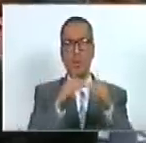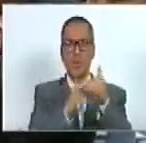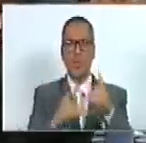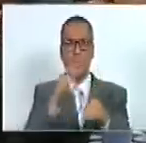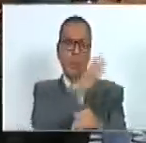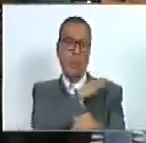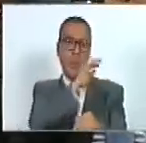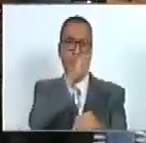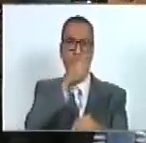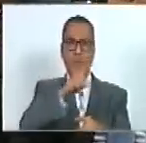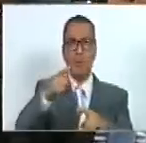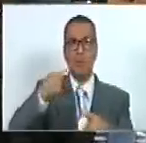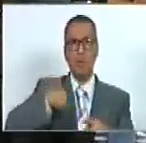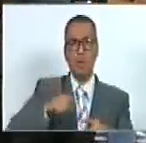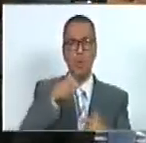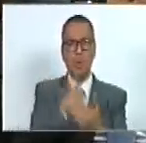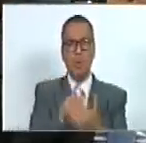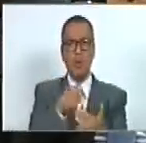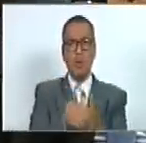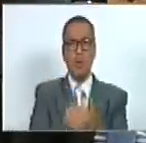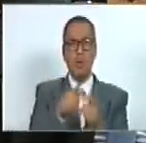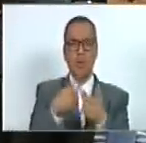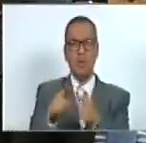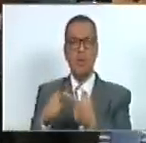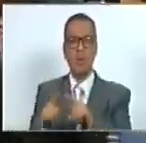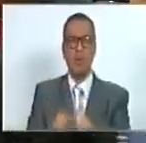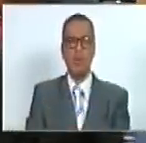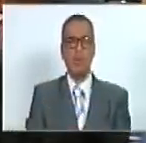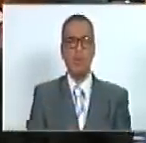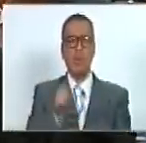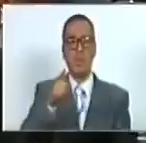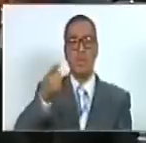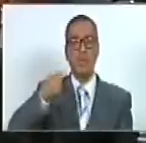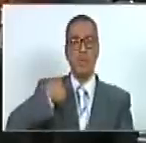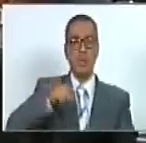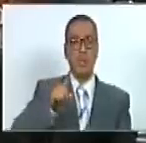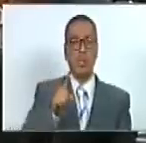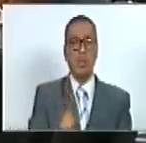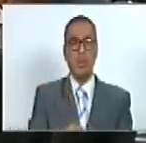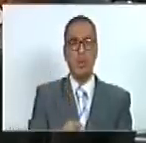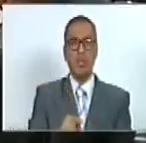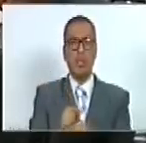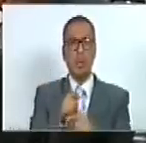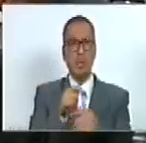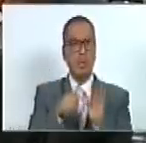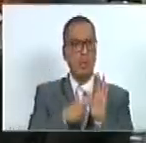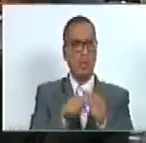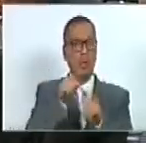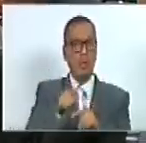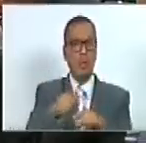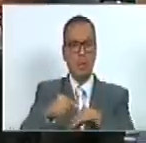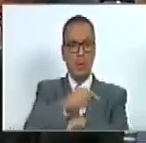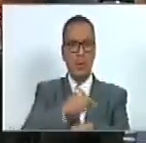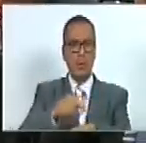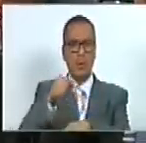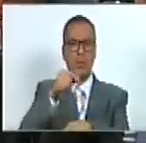la forma de tener un salario diferente. Y eso tiene que considerarlo de alguna manera quienes